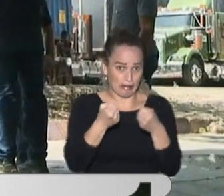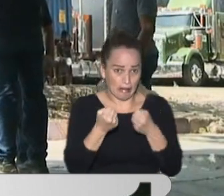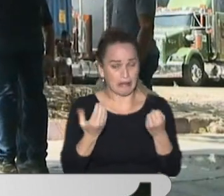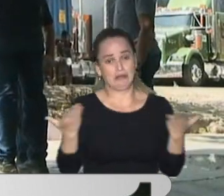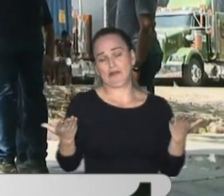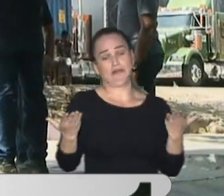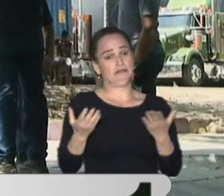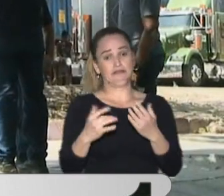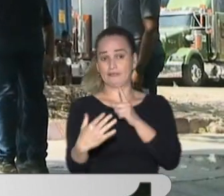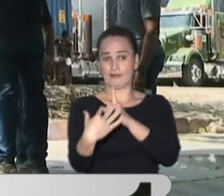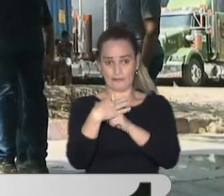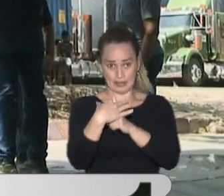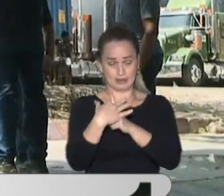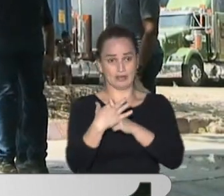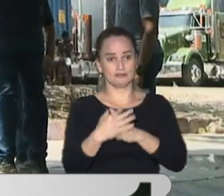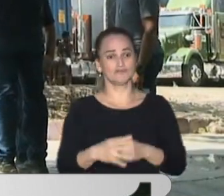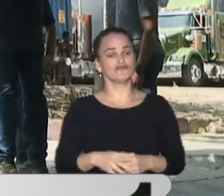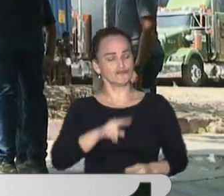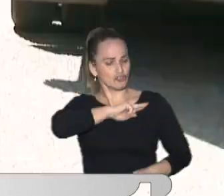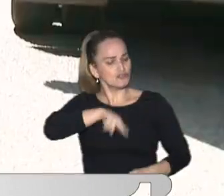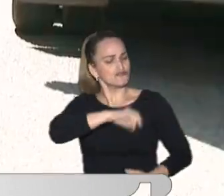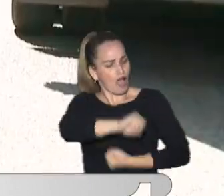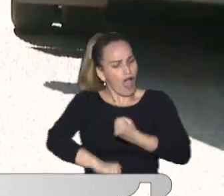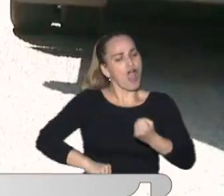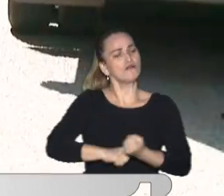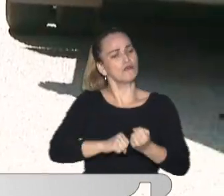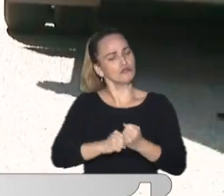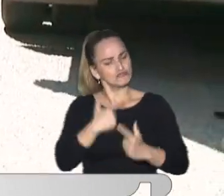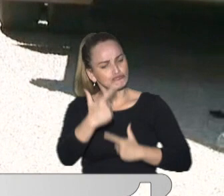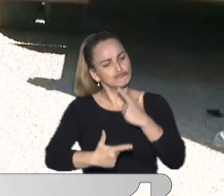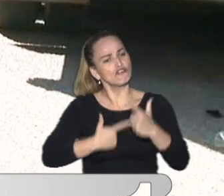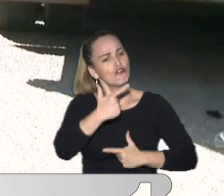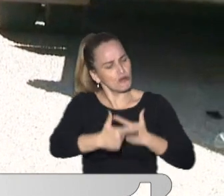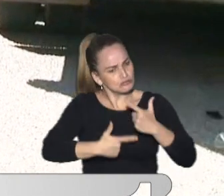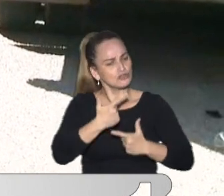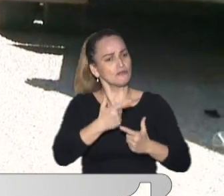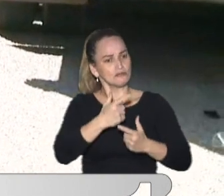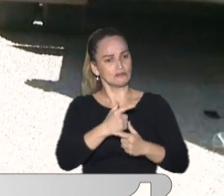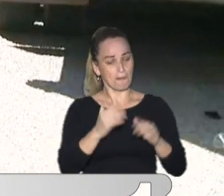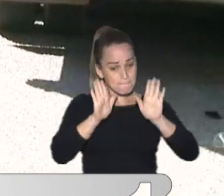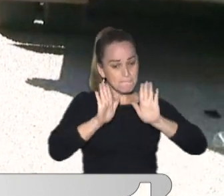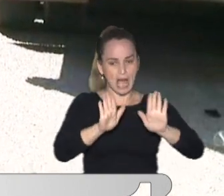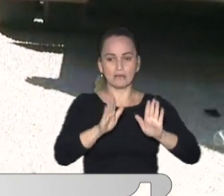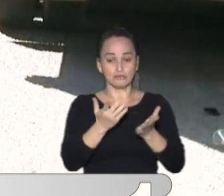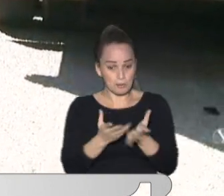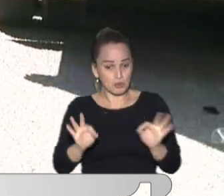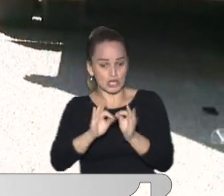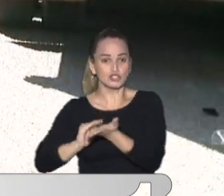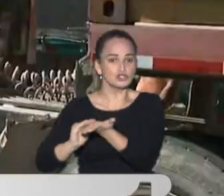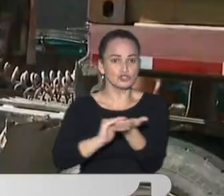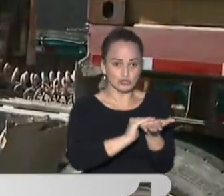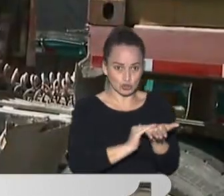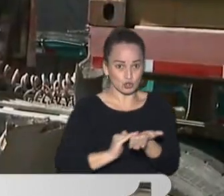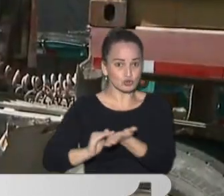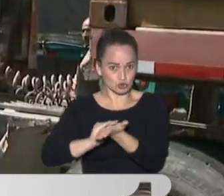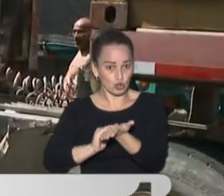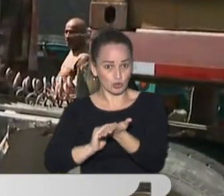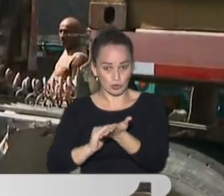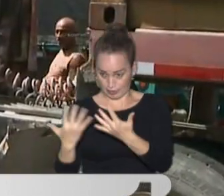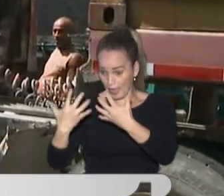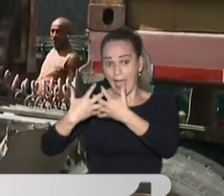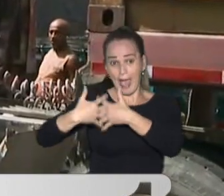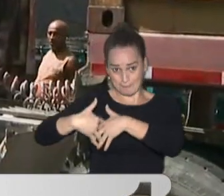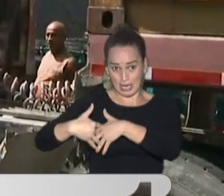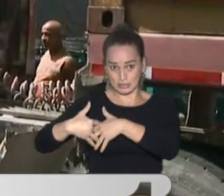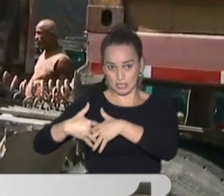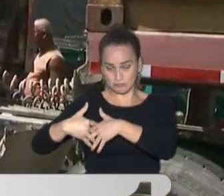todas maneras, estamos aquí en pie de lucha protestando y apoyando el paro hasta que se solucione la situación y la concesión